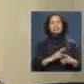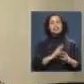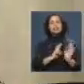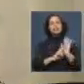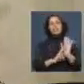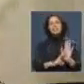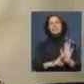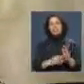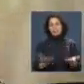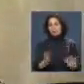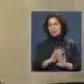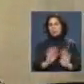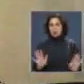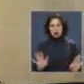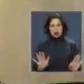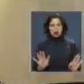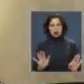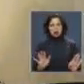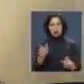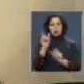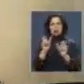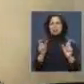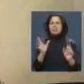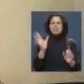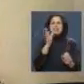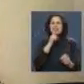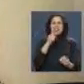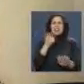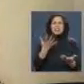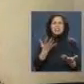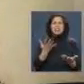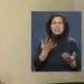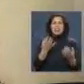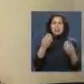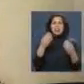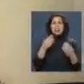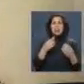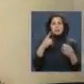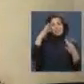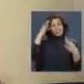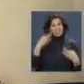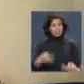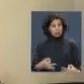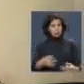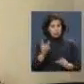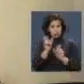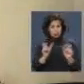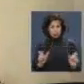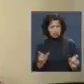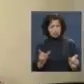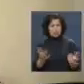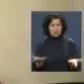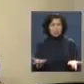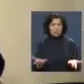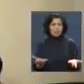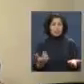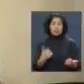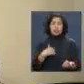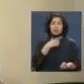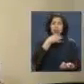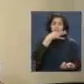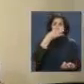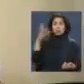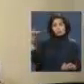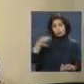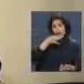no tiene ninguna posibilidad de tomar decisiones. Decisiones. Y ahí quisiera, a través